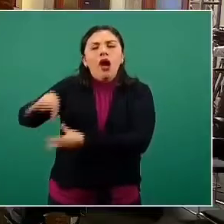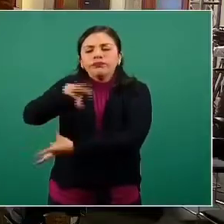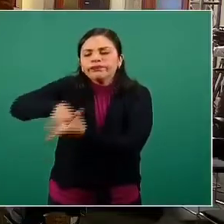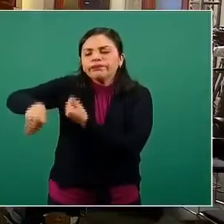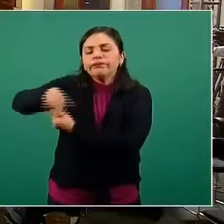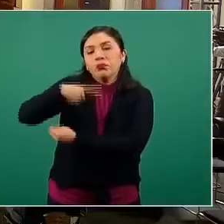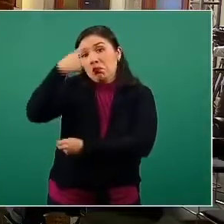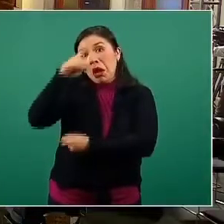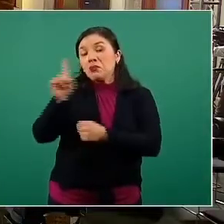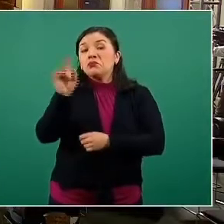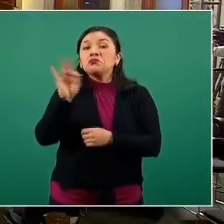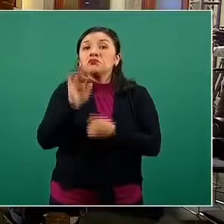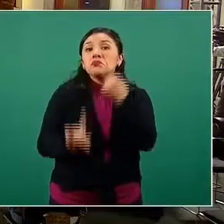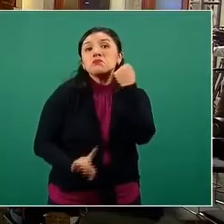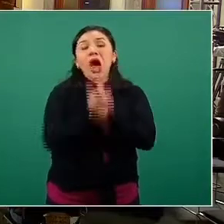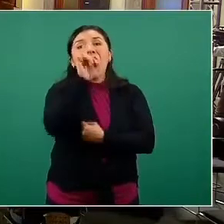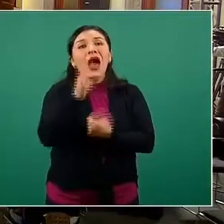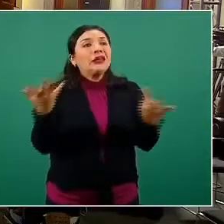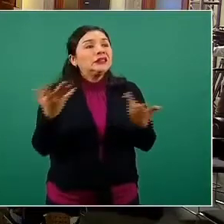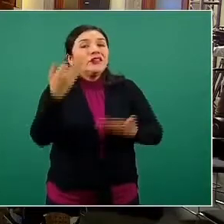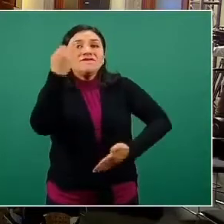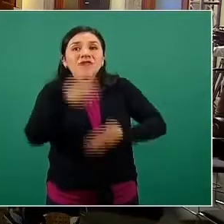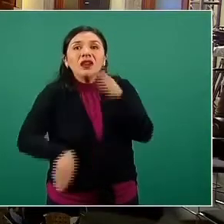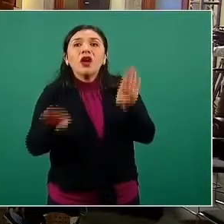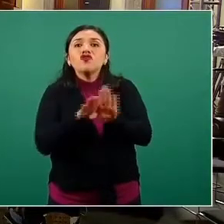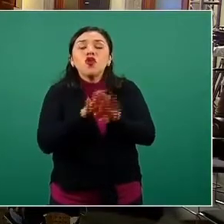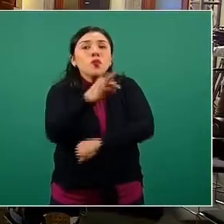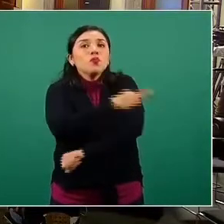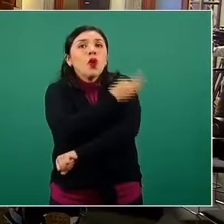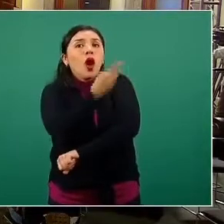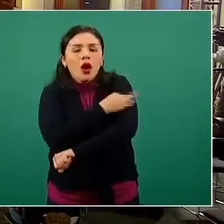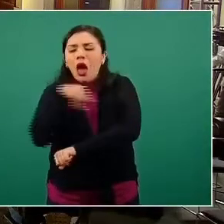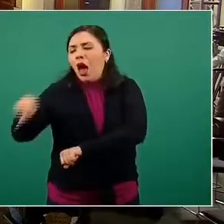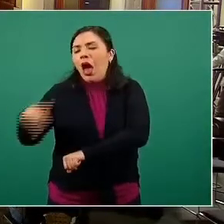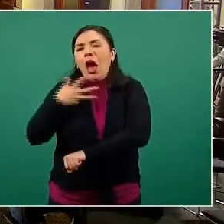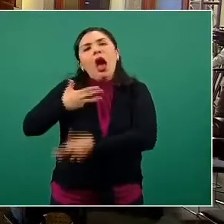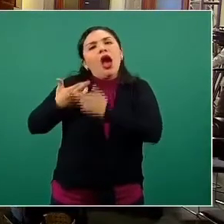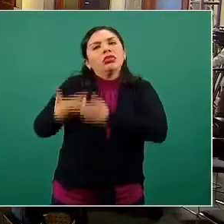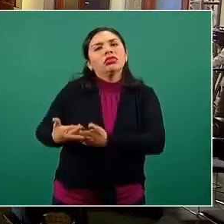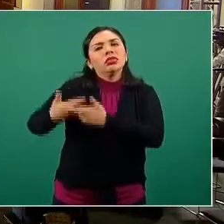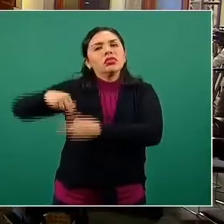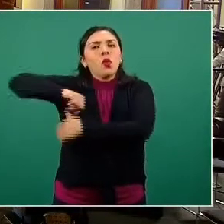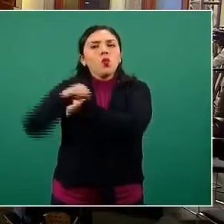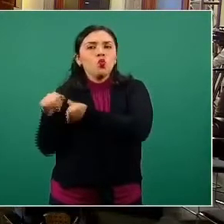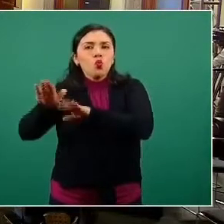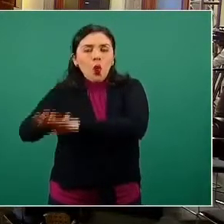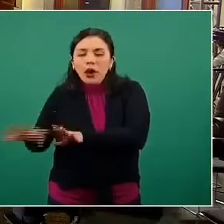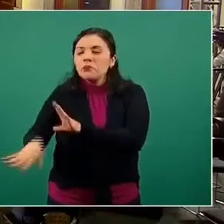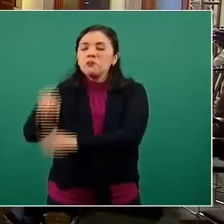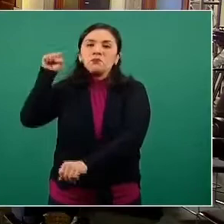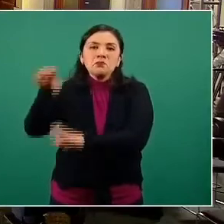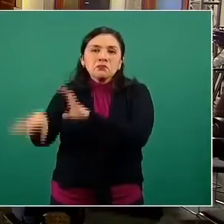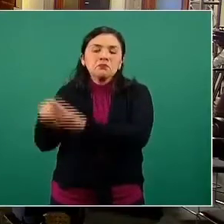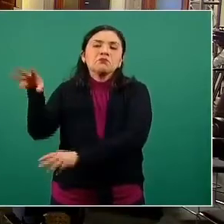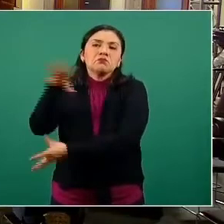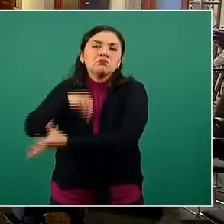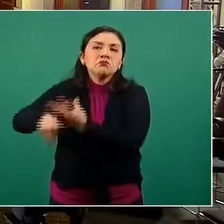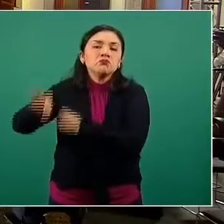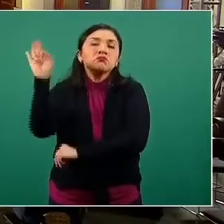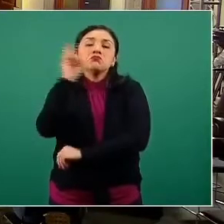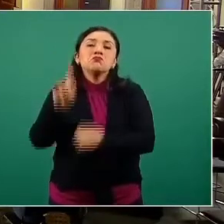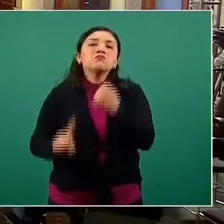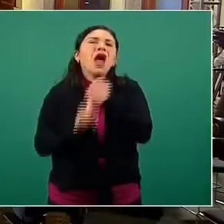para cualquier contingencia que nos permita garantizar la aplicación oportuna de la segunda dosis en caso de que hubiera